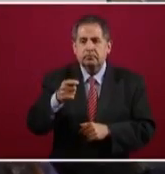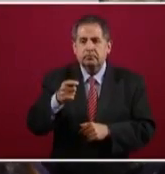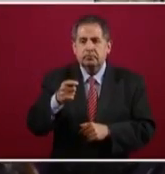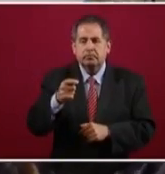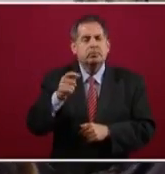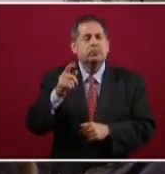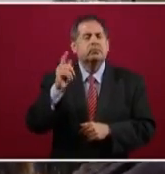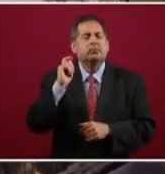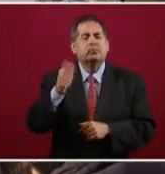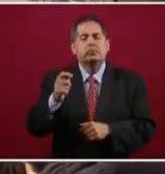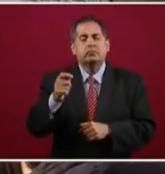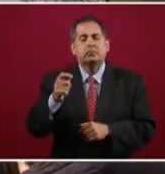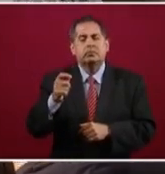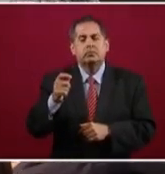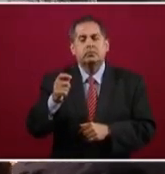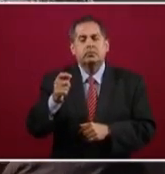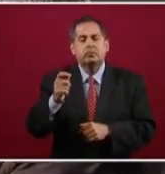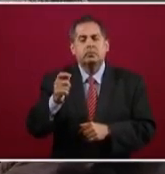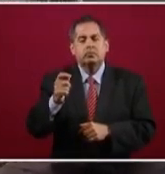Los